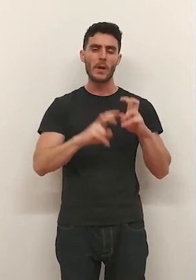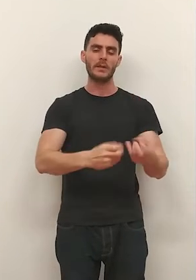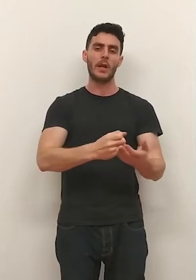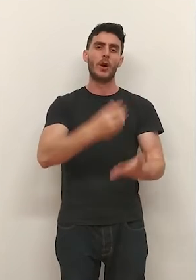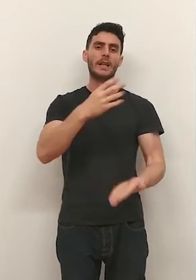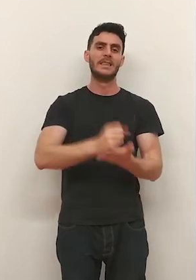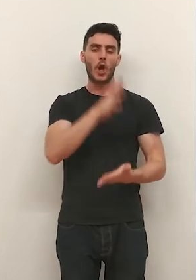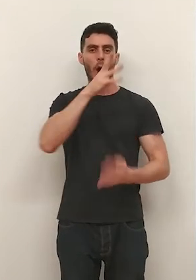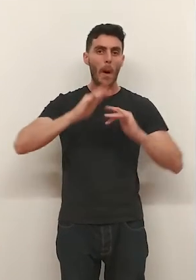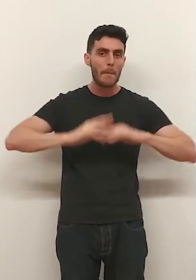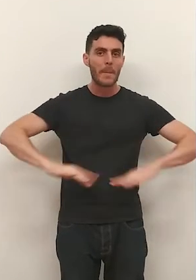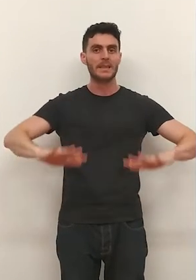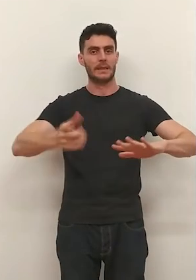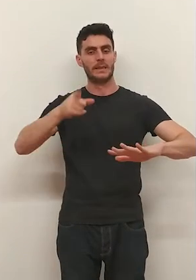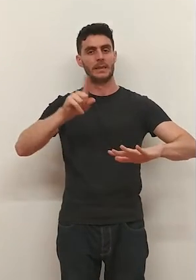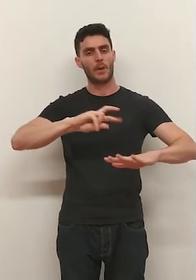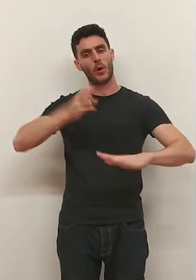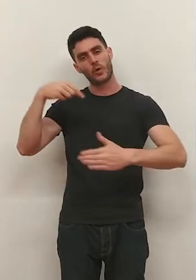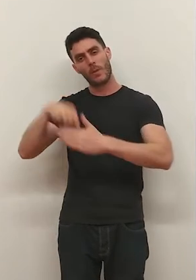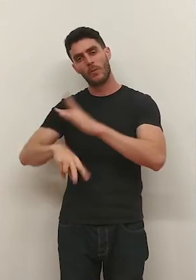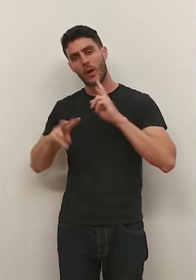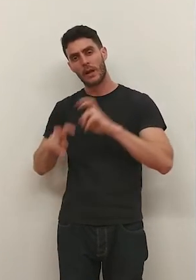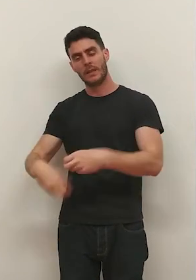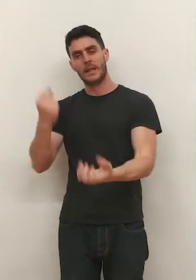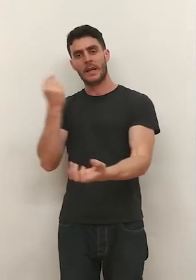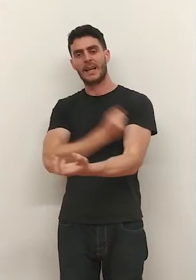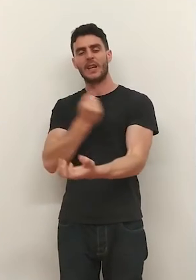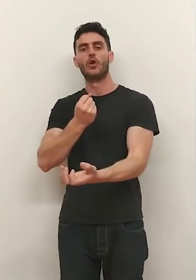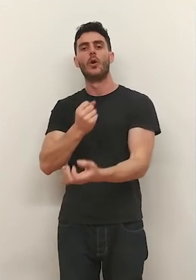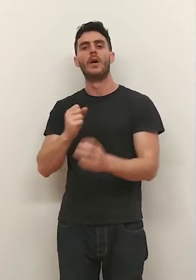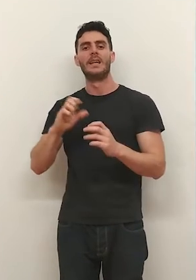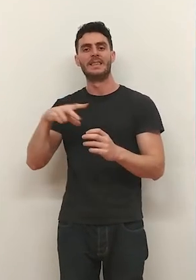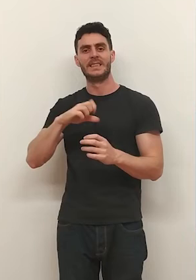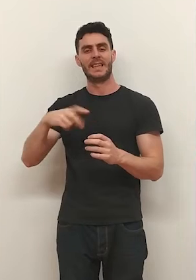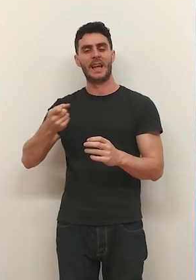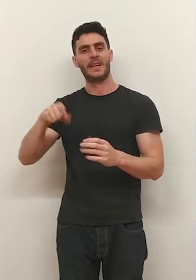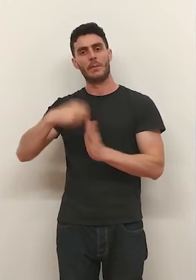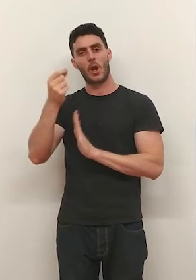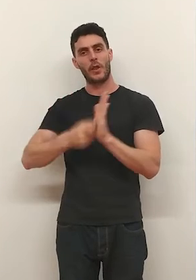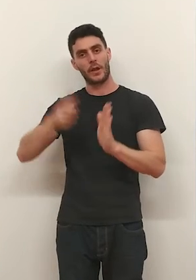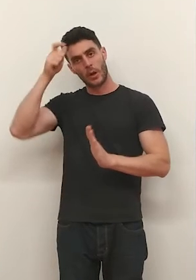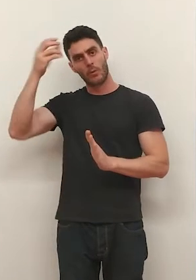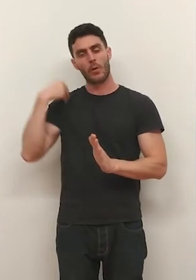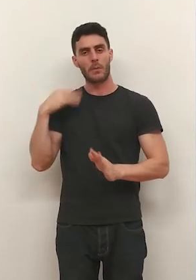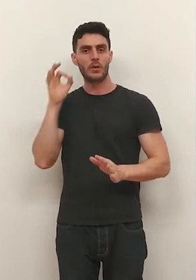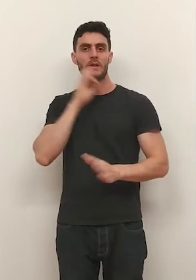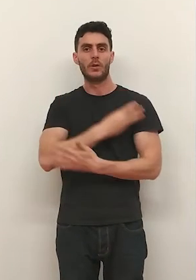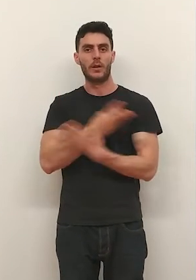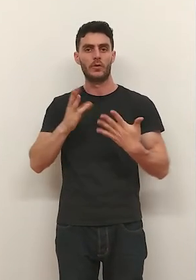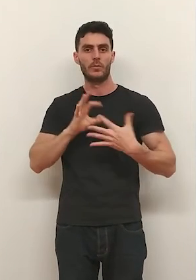del castillo de Aguas Mansas y otro es un profundo análisis sobre el catastro de Ensenada y los datos del municipio en el siglo XVIII.